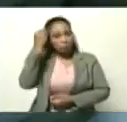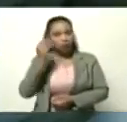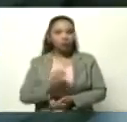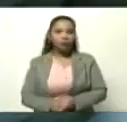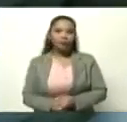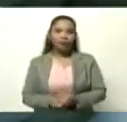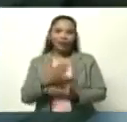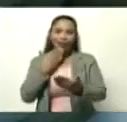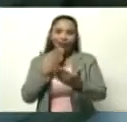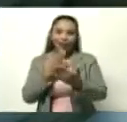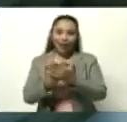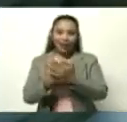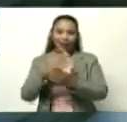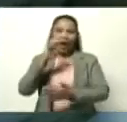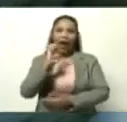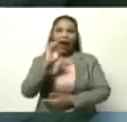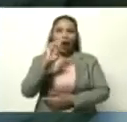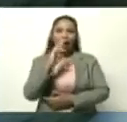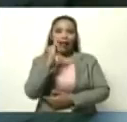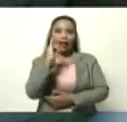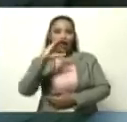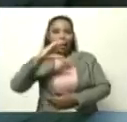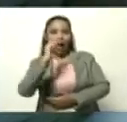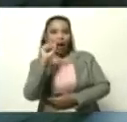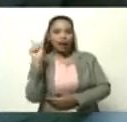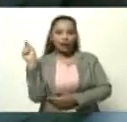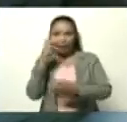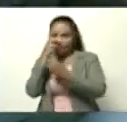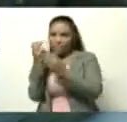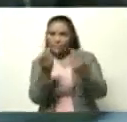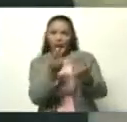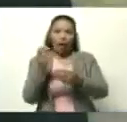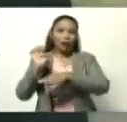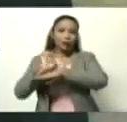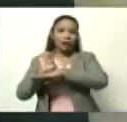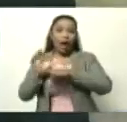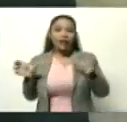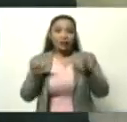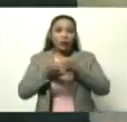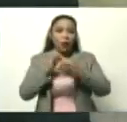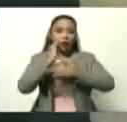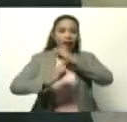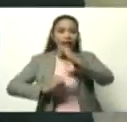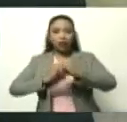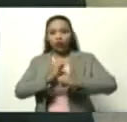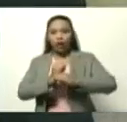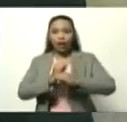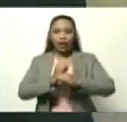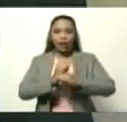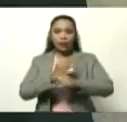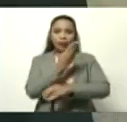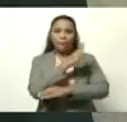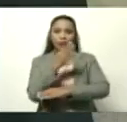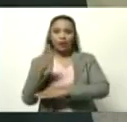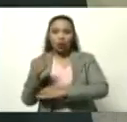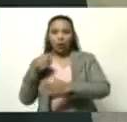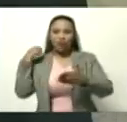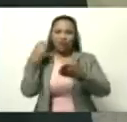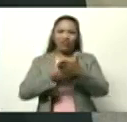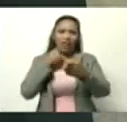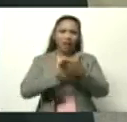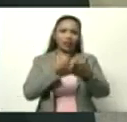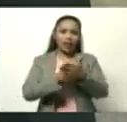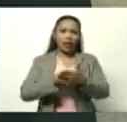a erika sylva charvet invitada del ecuador al coloquio internacional del bicentenario de la batalla de